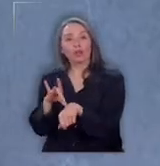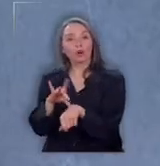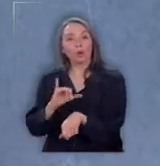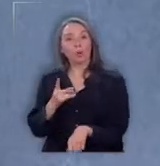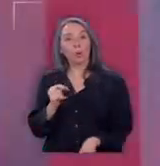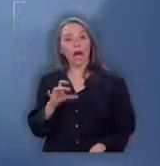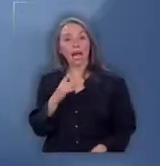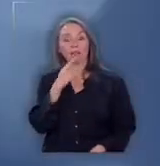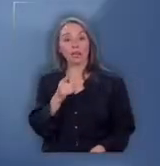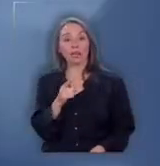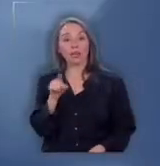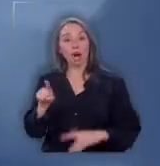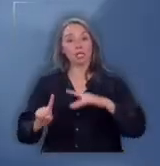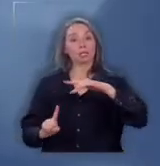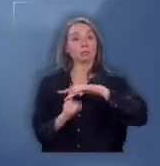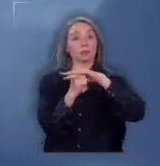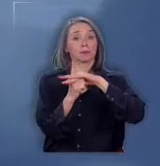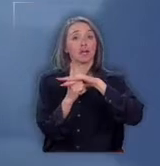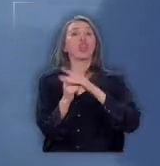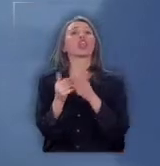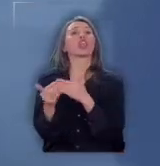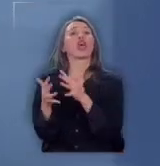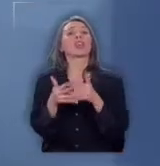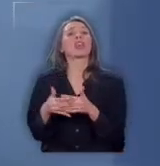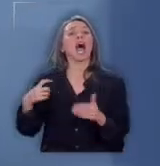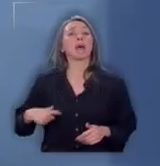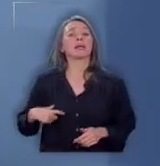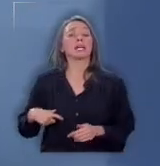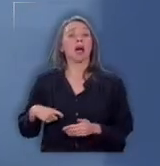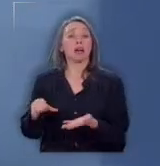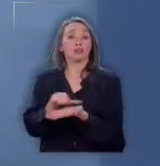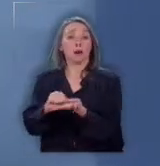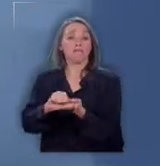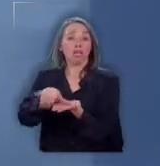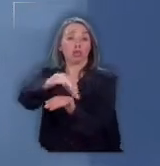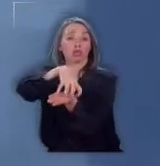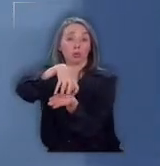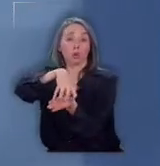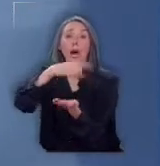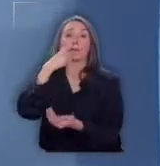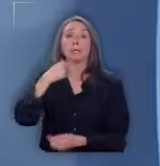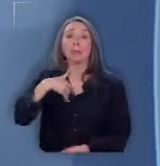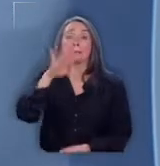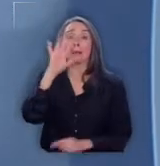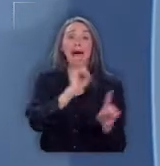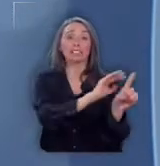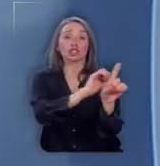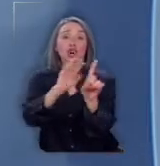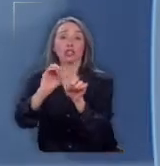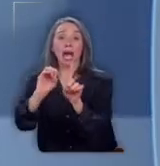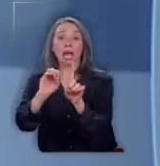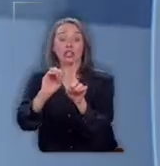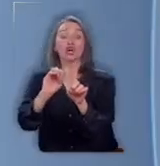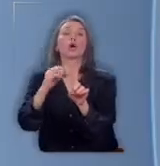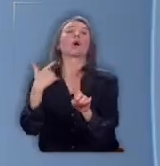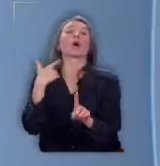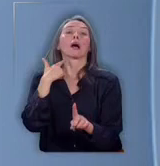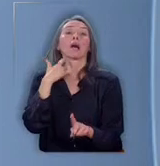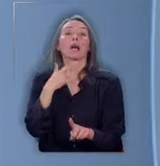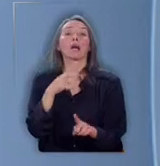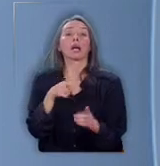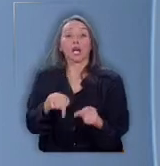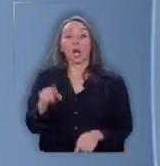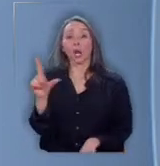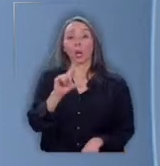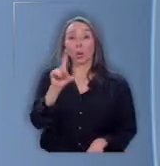ugarte fue el epicentro de la pandemia de Estados Unidos y sigue siendo solo una ciudad que llegó a registrar fíjese más contagio que países enteros estamos hablando de Nueva York este lunes